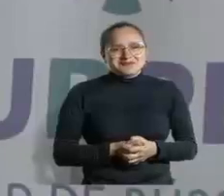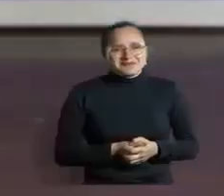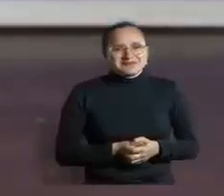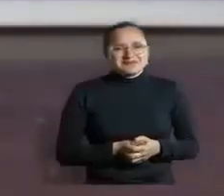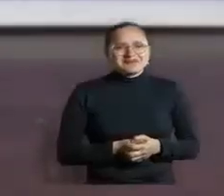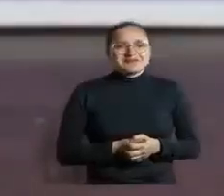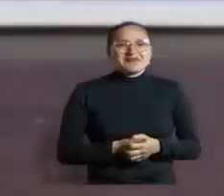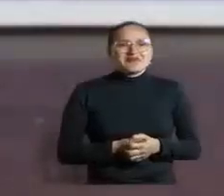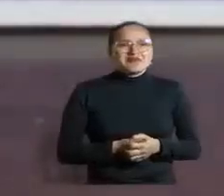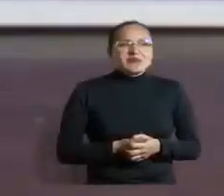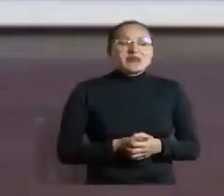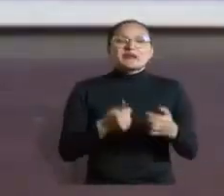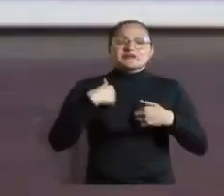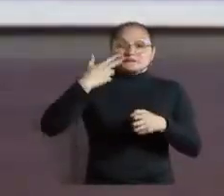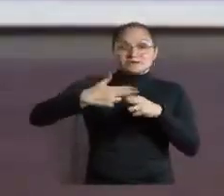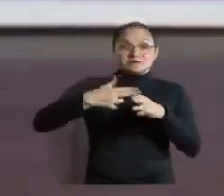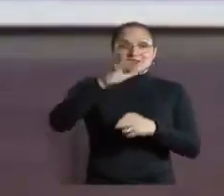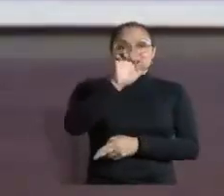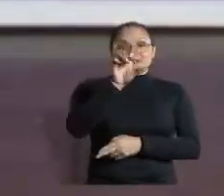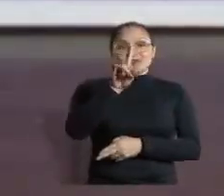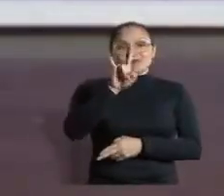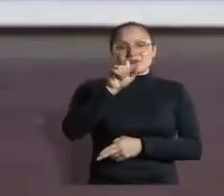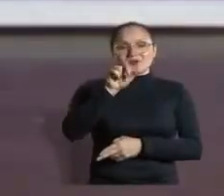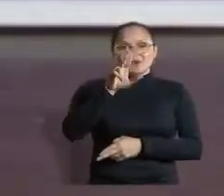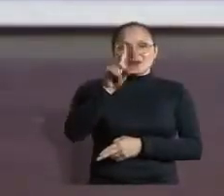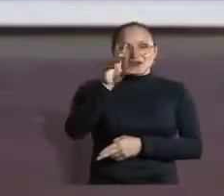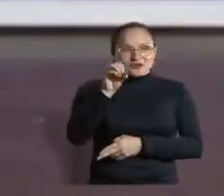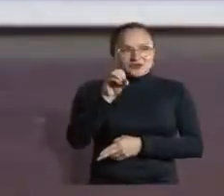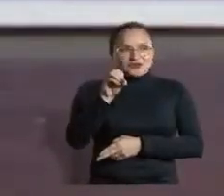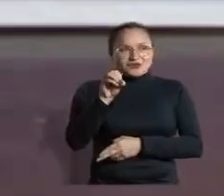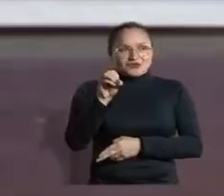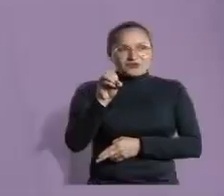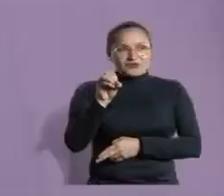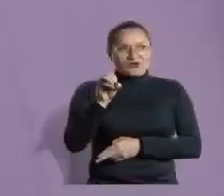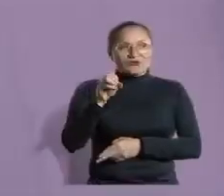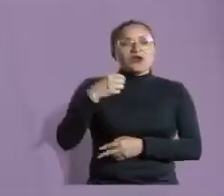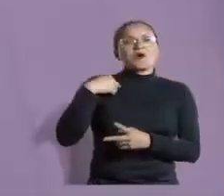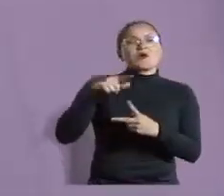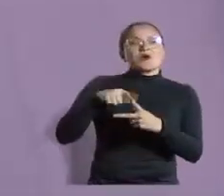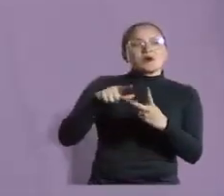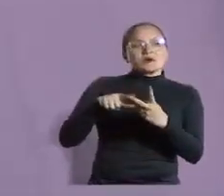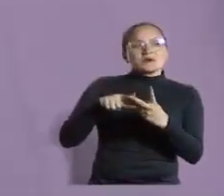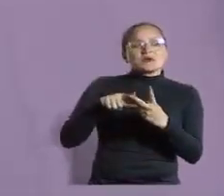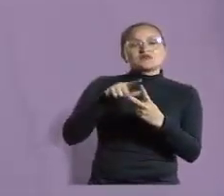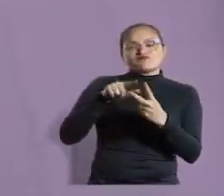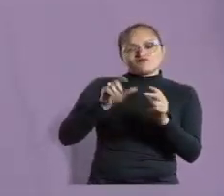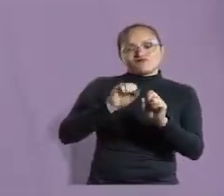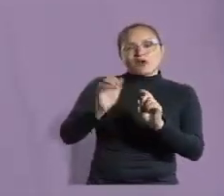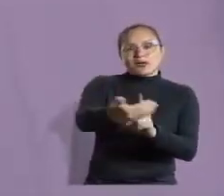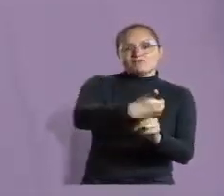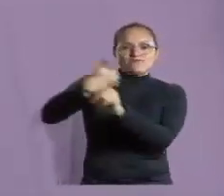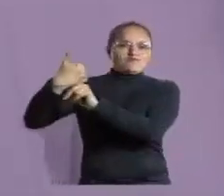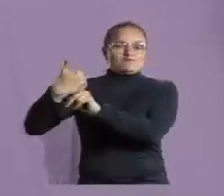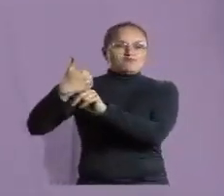mi nombre es emerson eduardo rojas hijo del sargento roja rincón josé vicente secuestrado y desaparecido